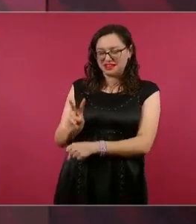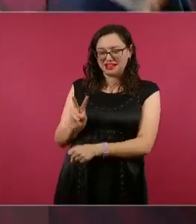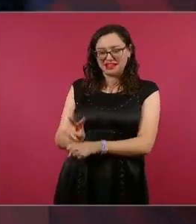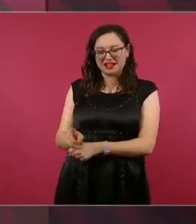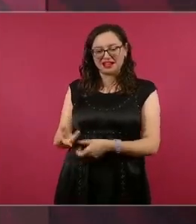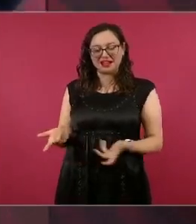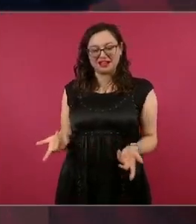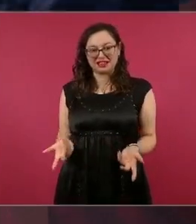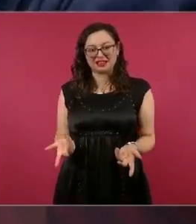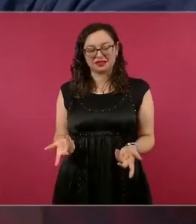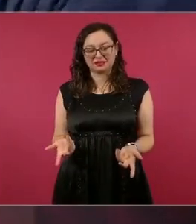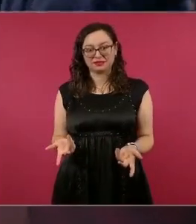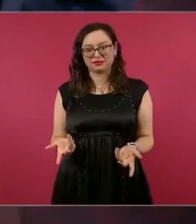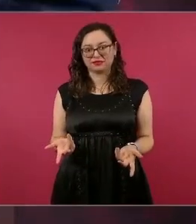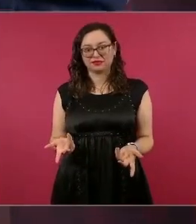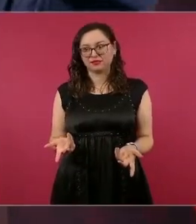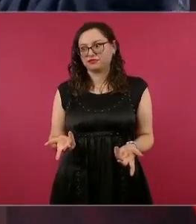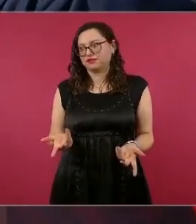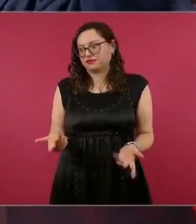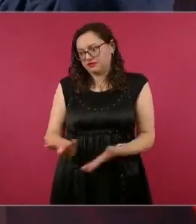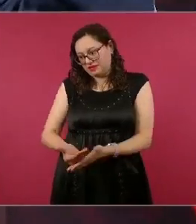Ya después sí,